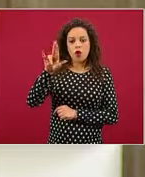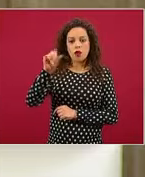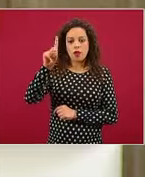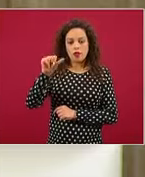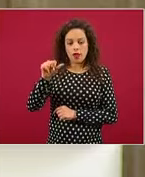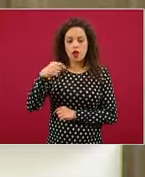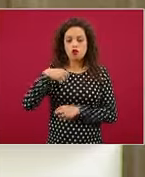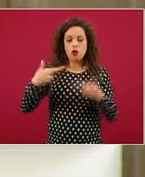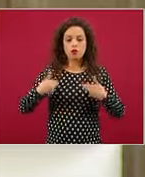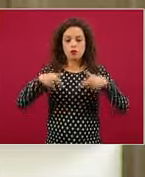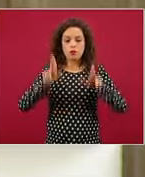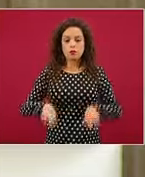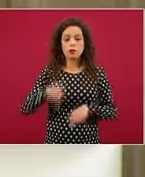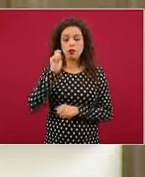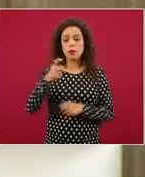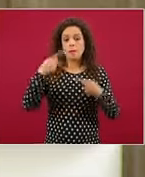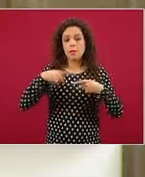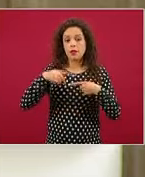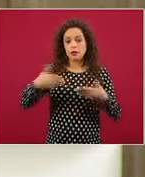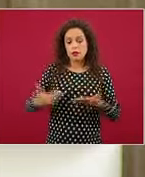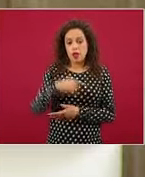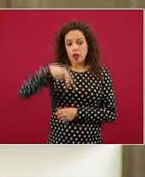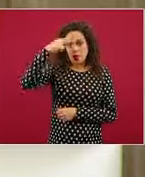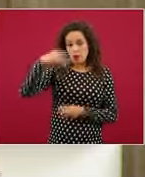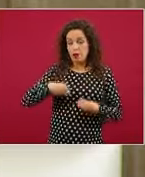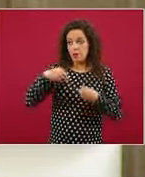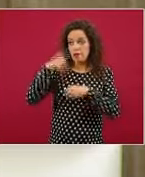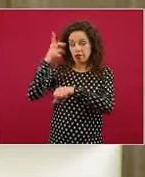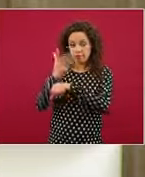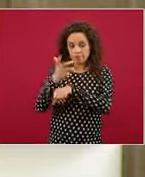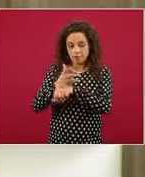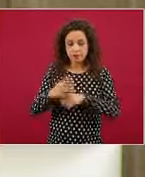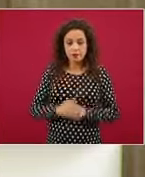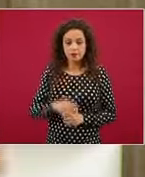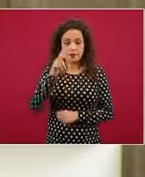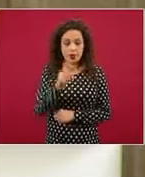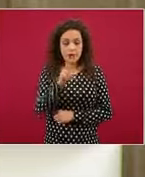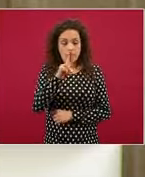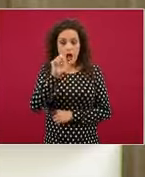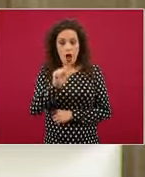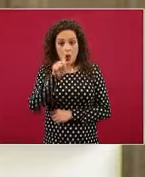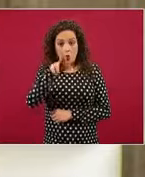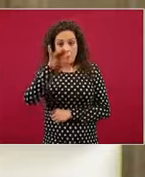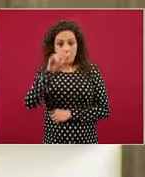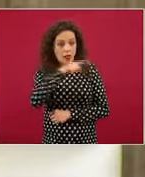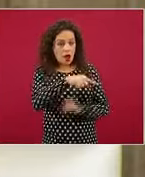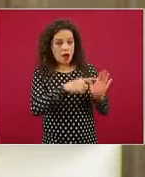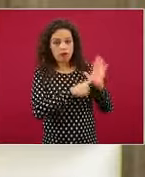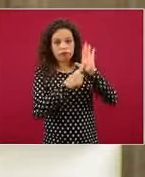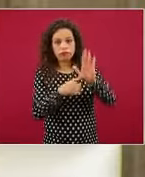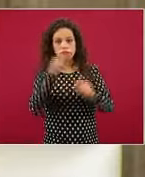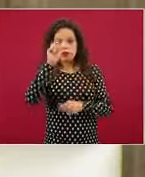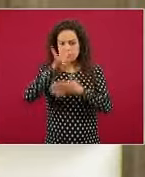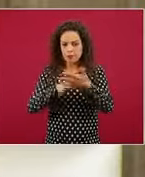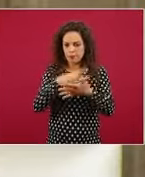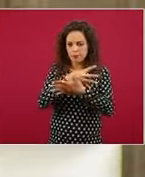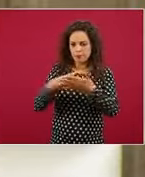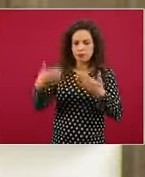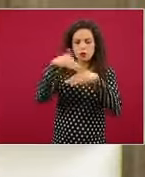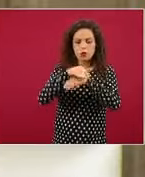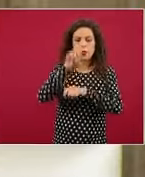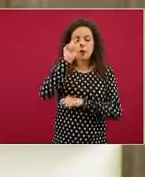connacionales de Estados Unidos. Y pues el doctor Alomía nos presentó la tabla acerca de las vacunas